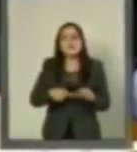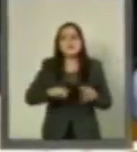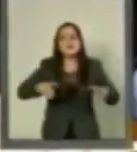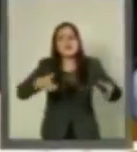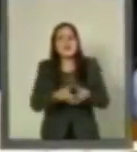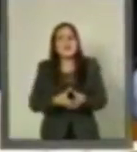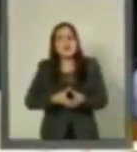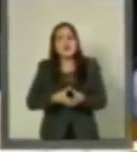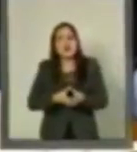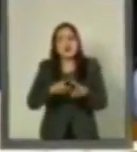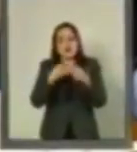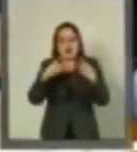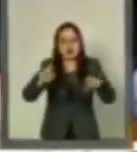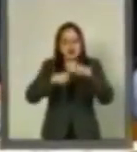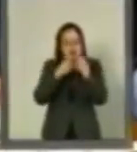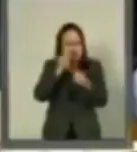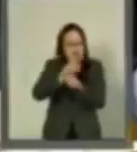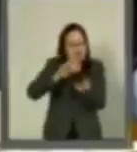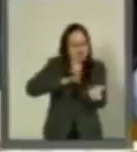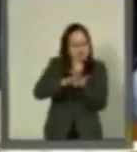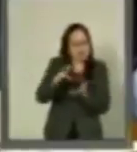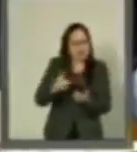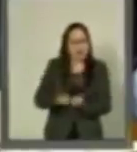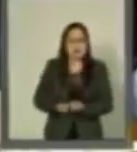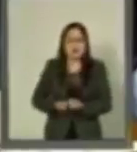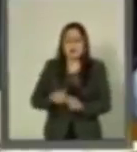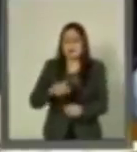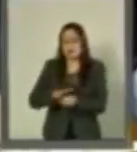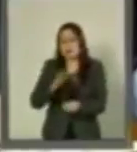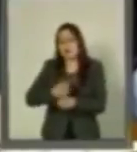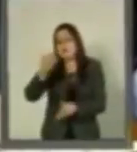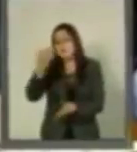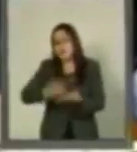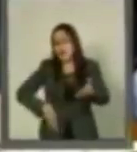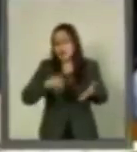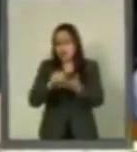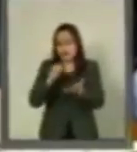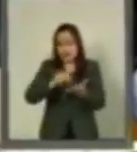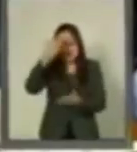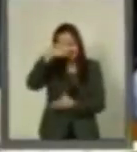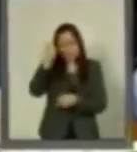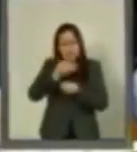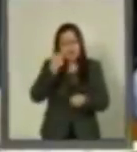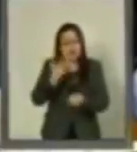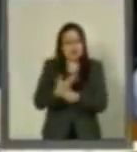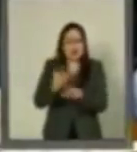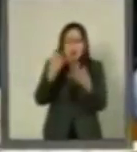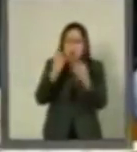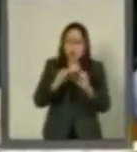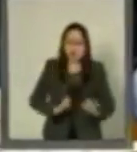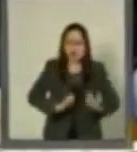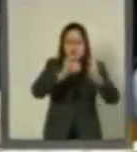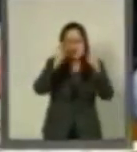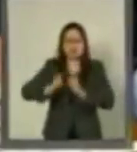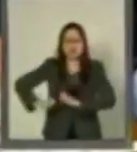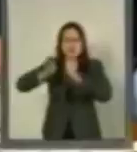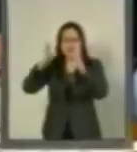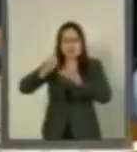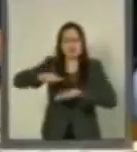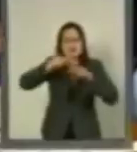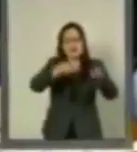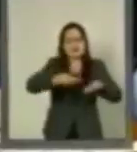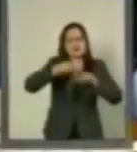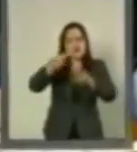desde el Fondo de Desarrollo Social, sin contar además, señor secretario, todos los inmuebles otorgados